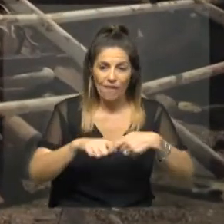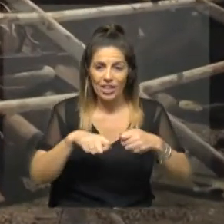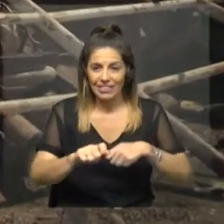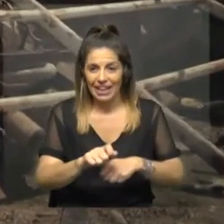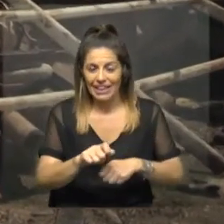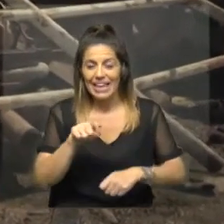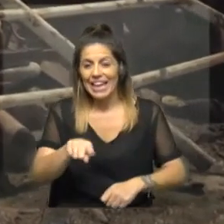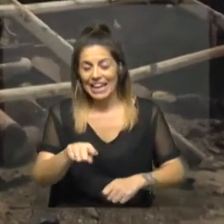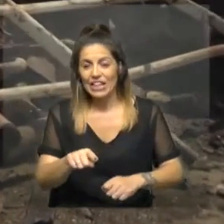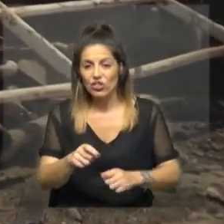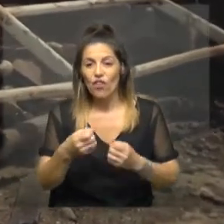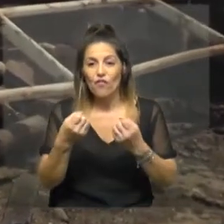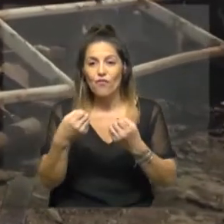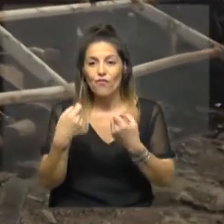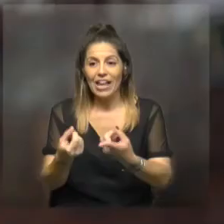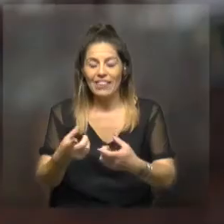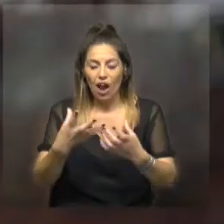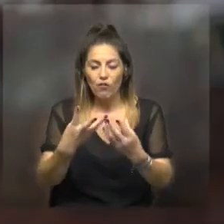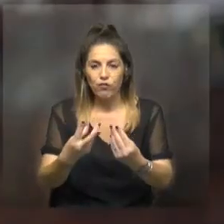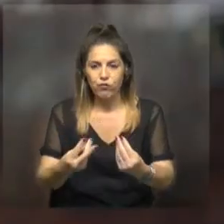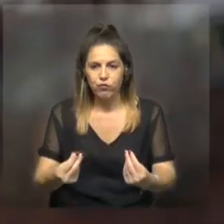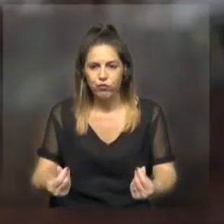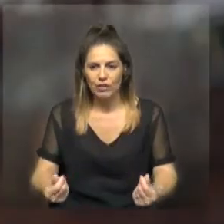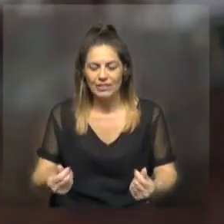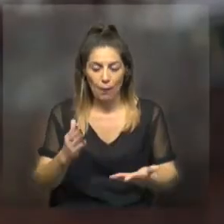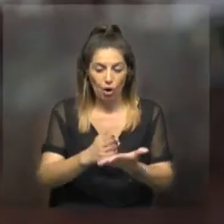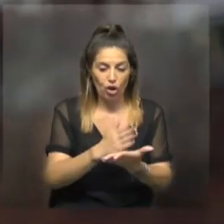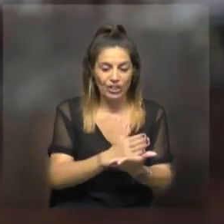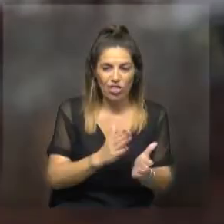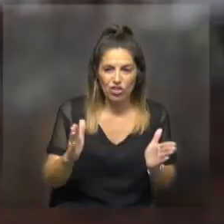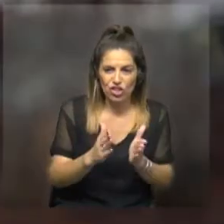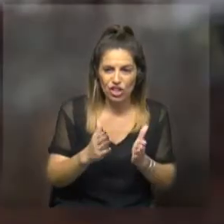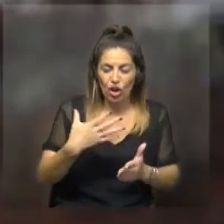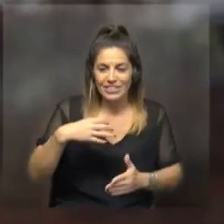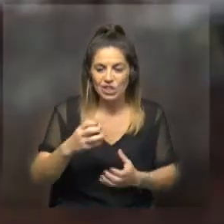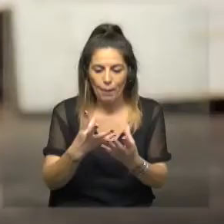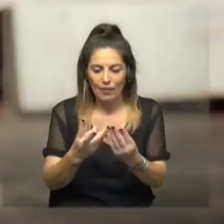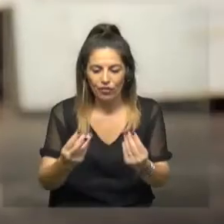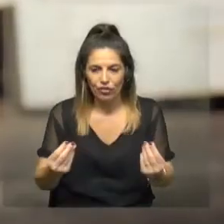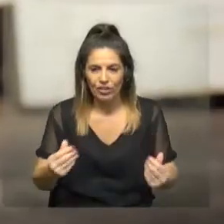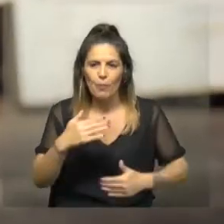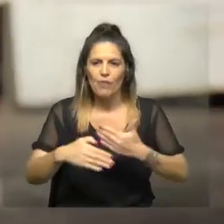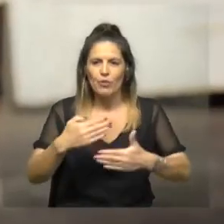metales van a fundición, son cortados en tamaños más chicos y van a fundición para su procesado.